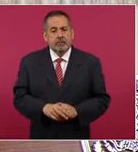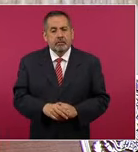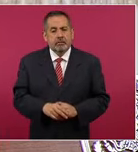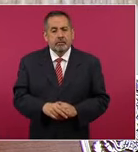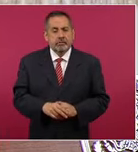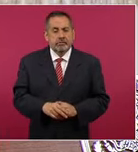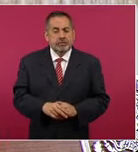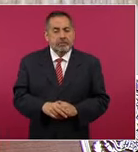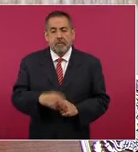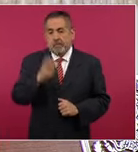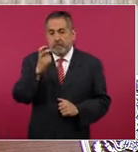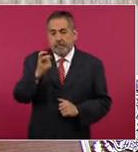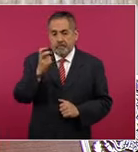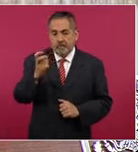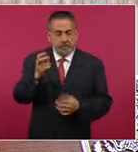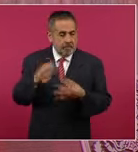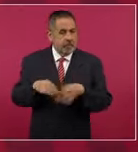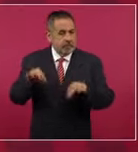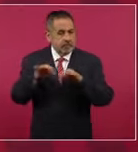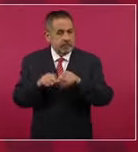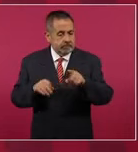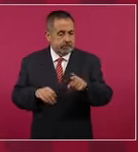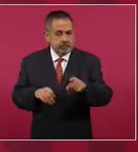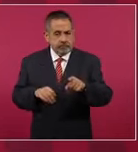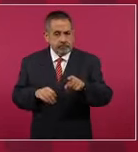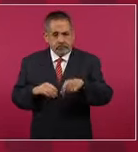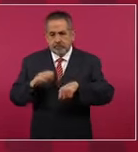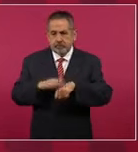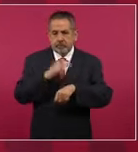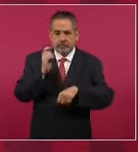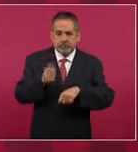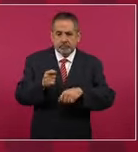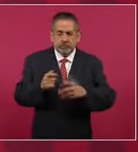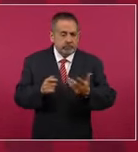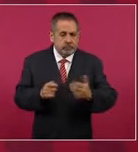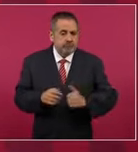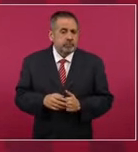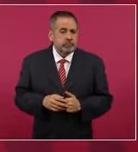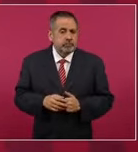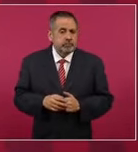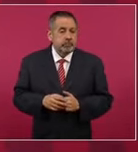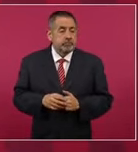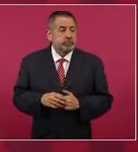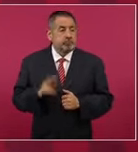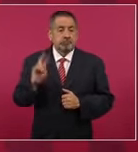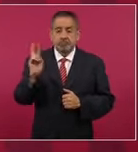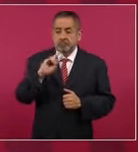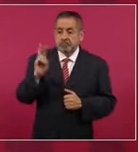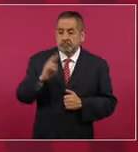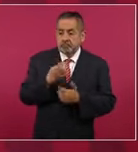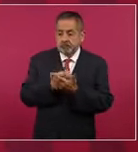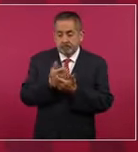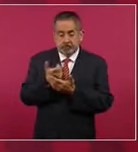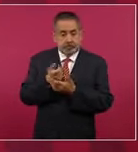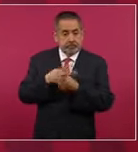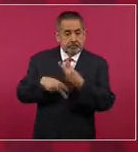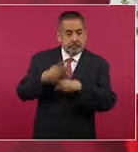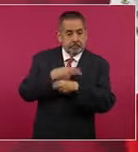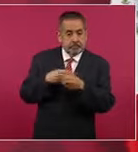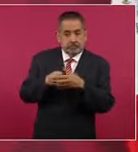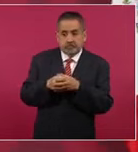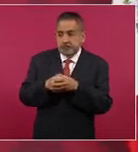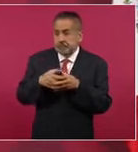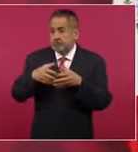Esto es importante porque si hay crecimiento económico, si